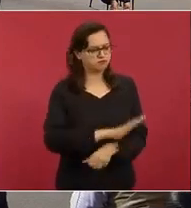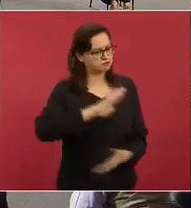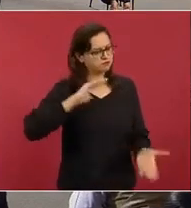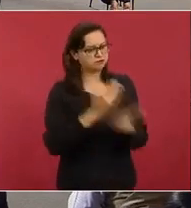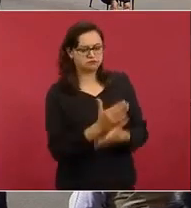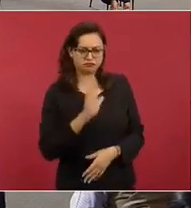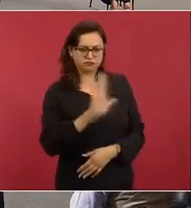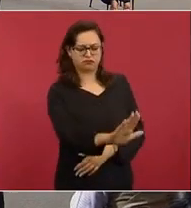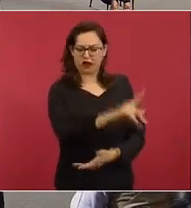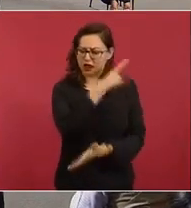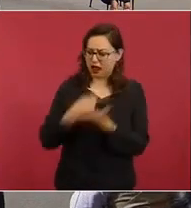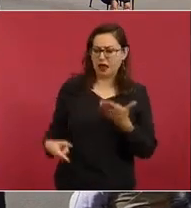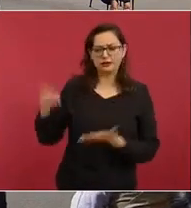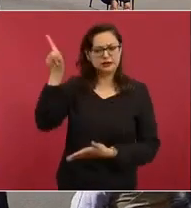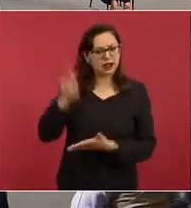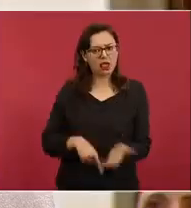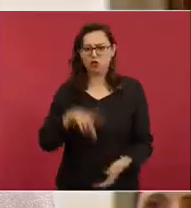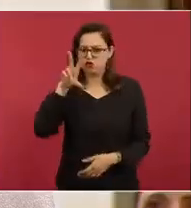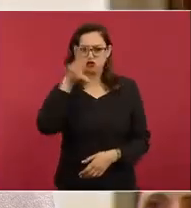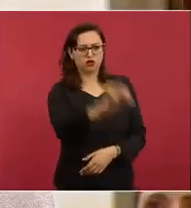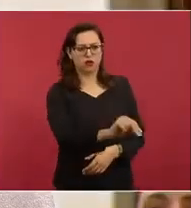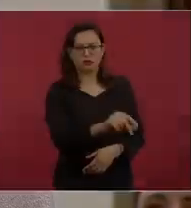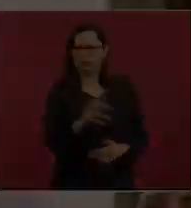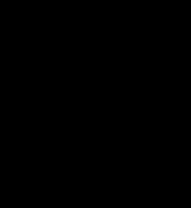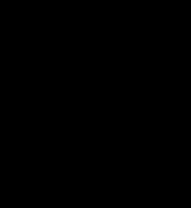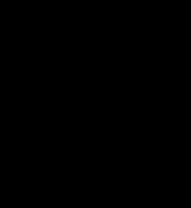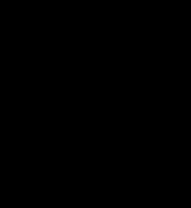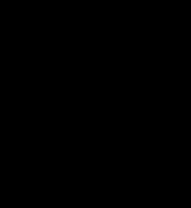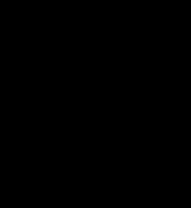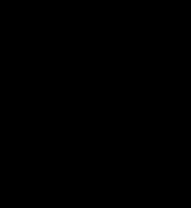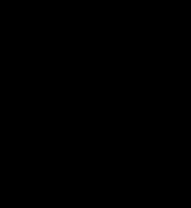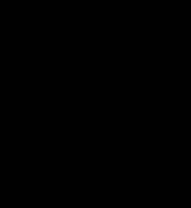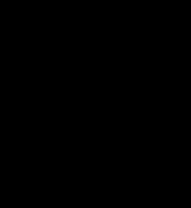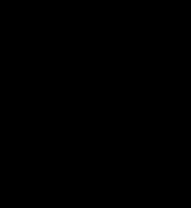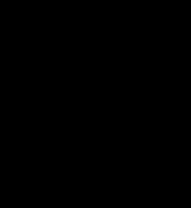cuando no tienen argumentos, es recurrir